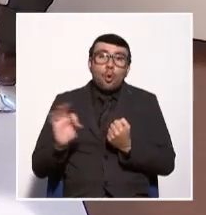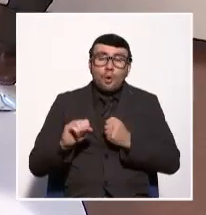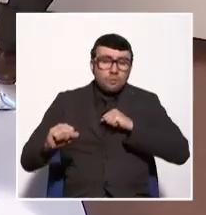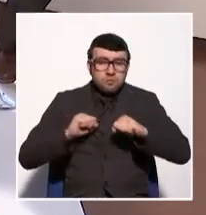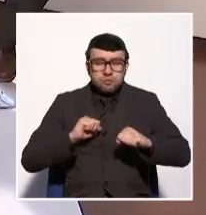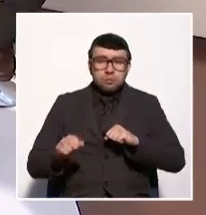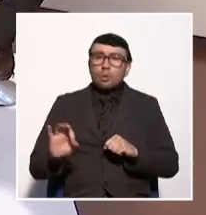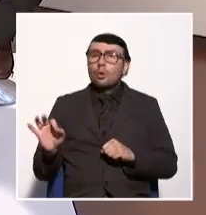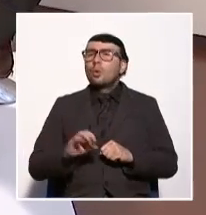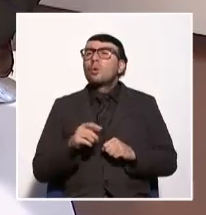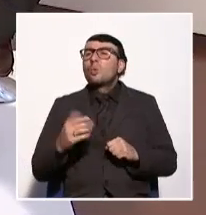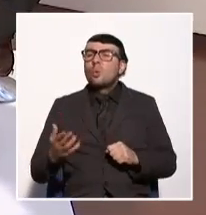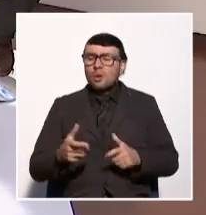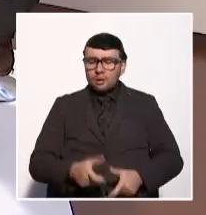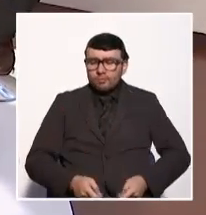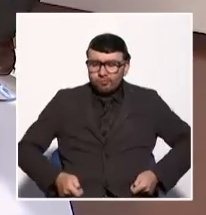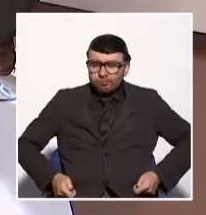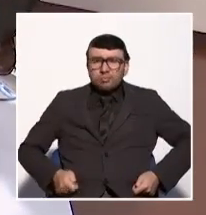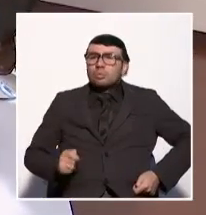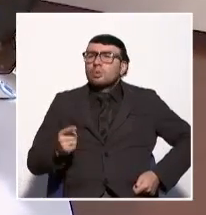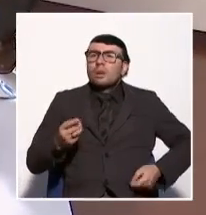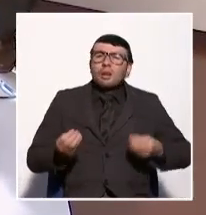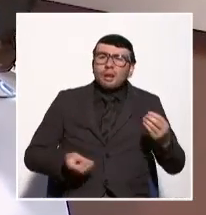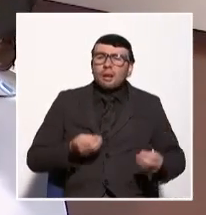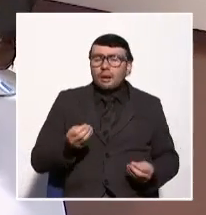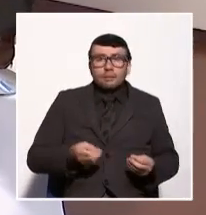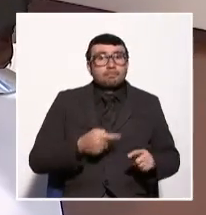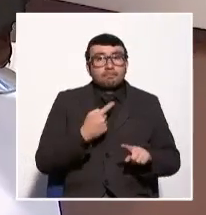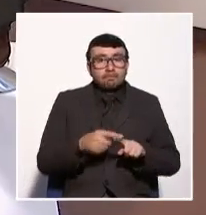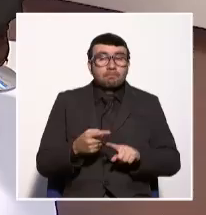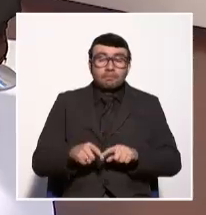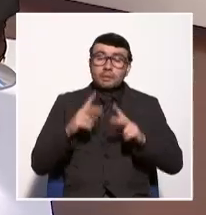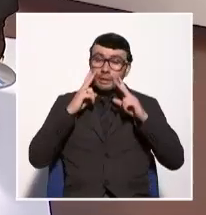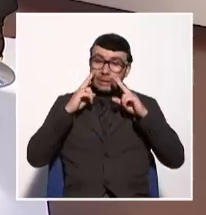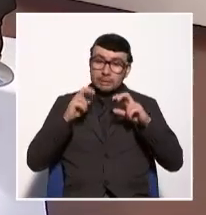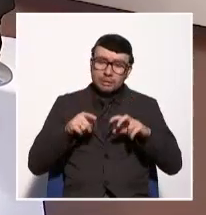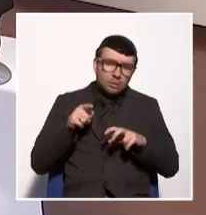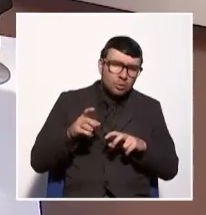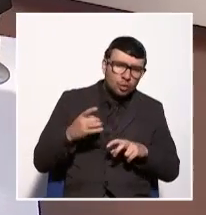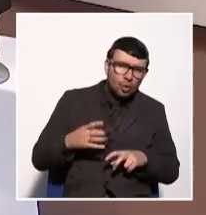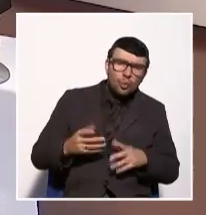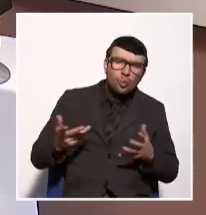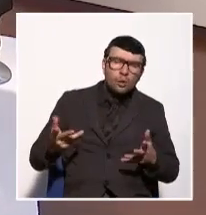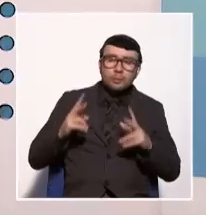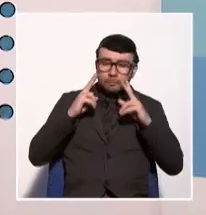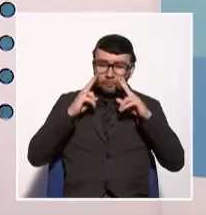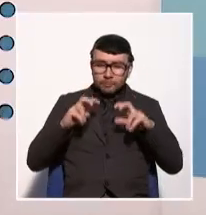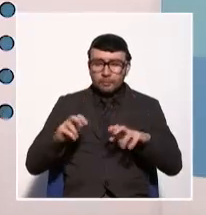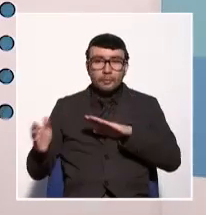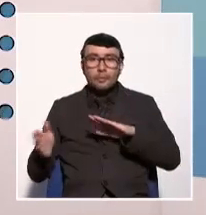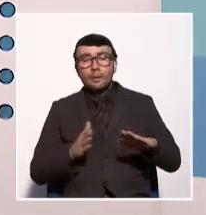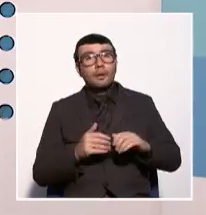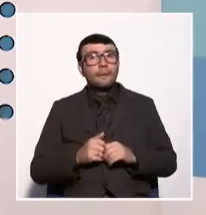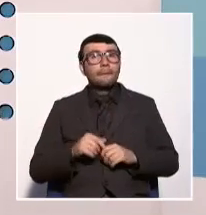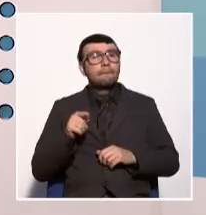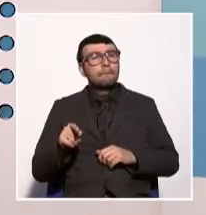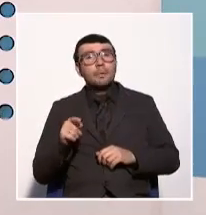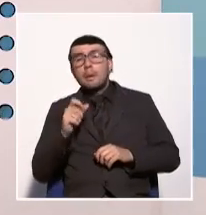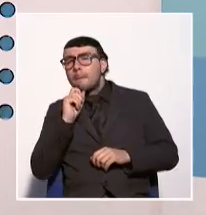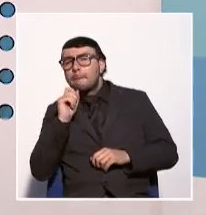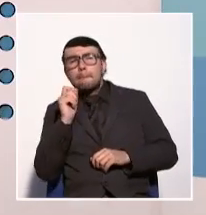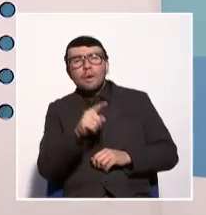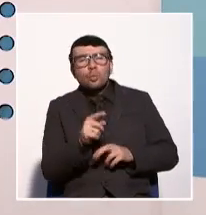ropa interior que está usando entonces hay muchas causas seguir investigando ese dolor una pregunta corta para una respuesta y de antes de